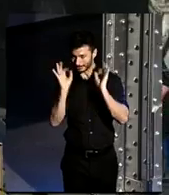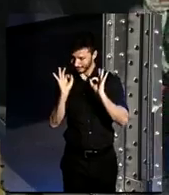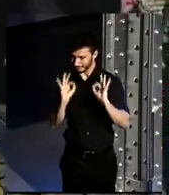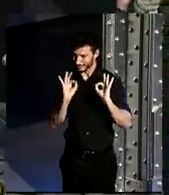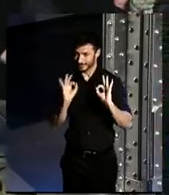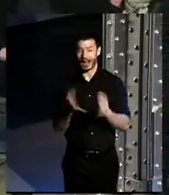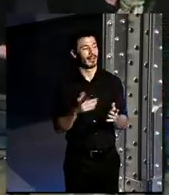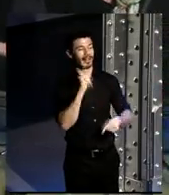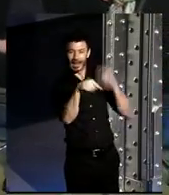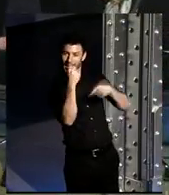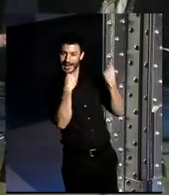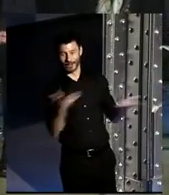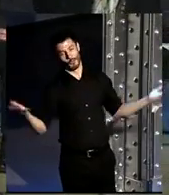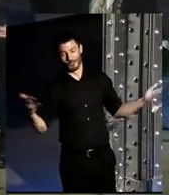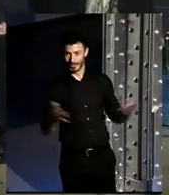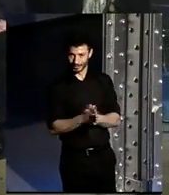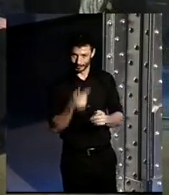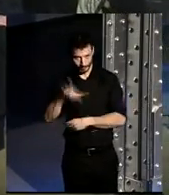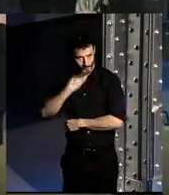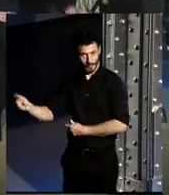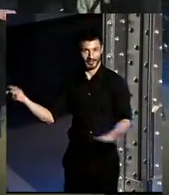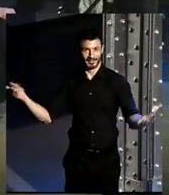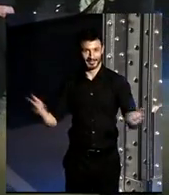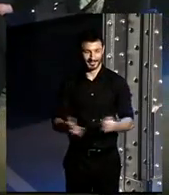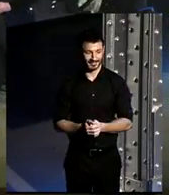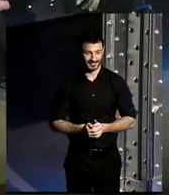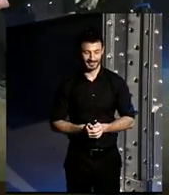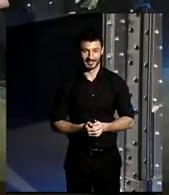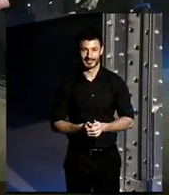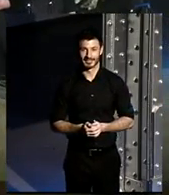Si vais a estar así toda la noche, me voy.